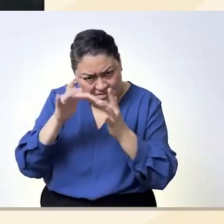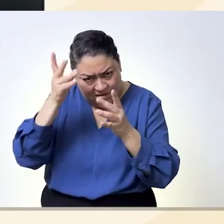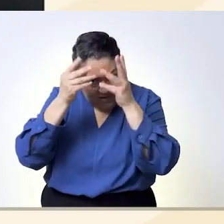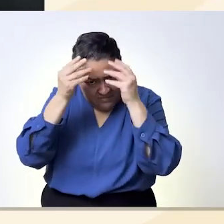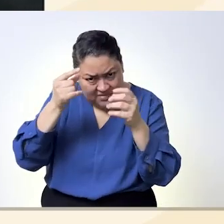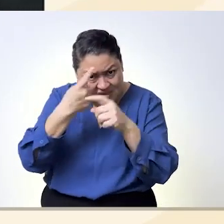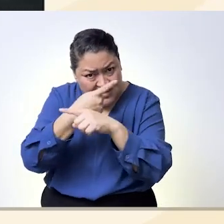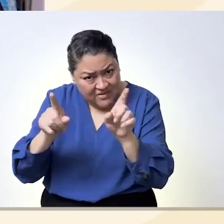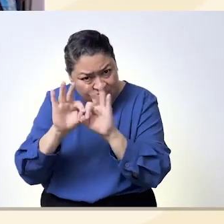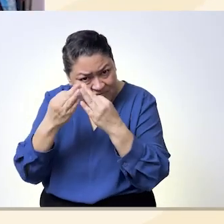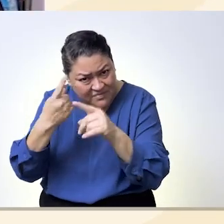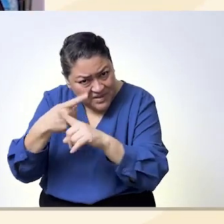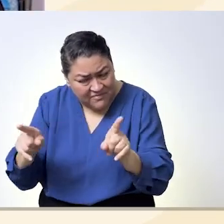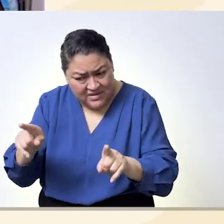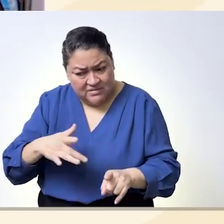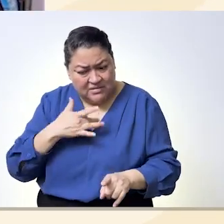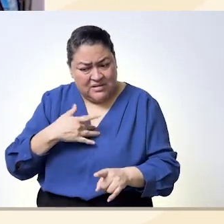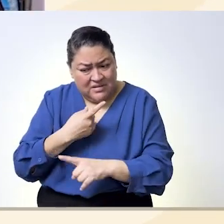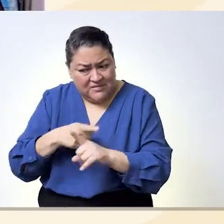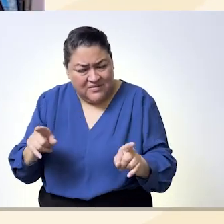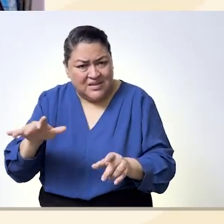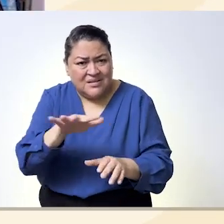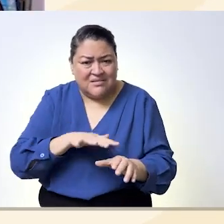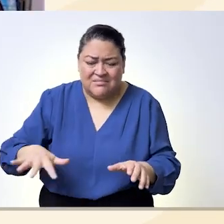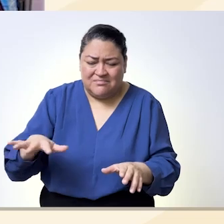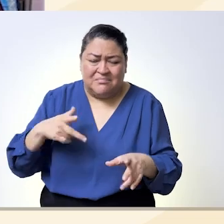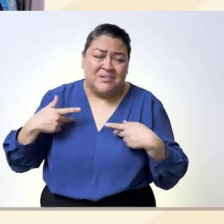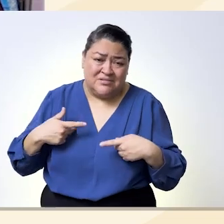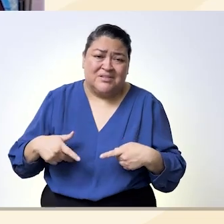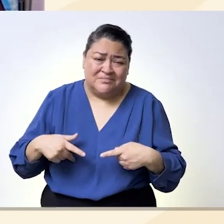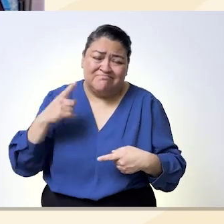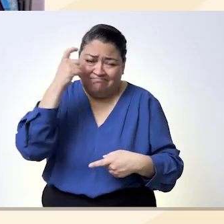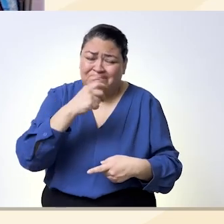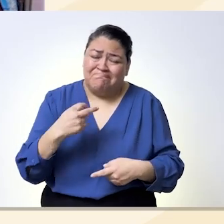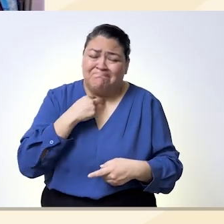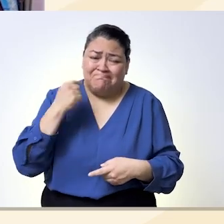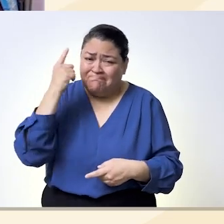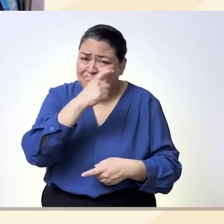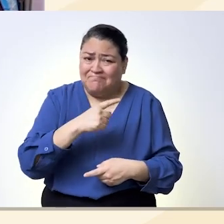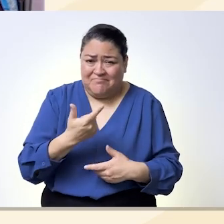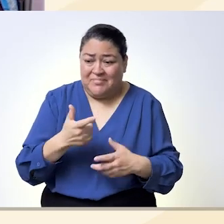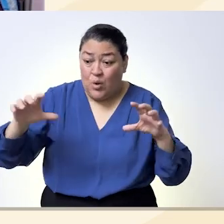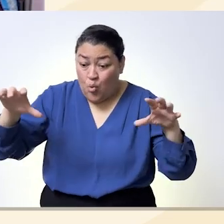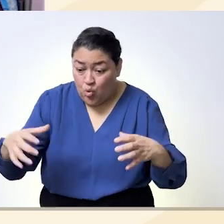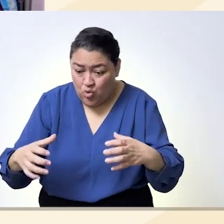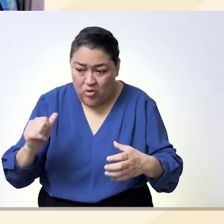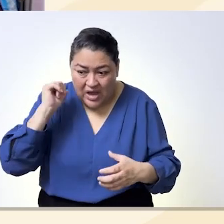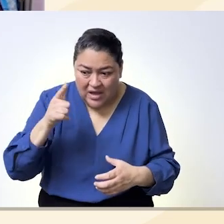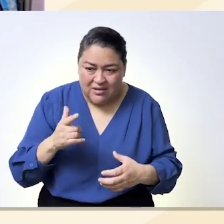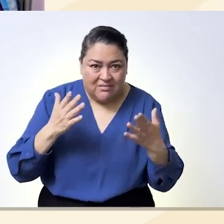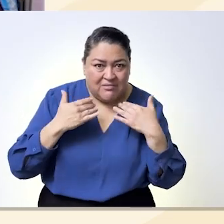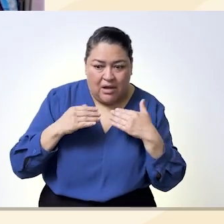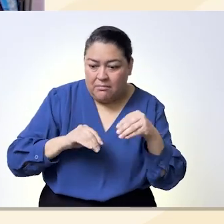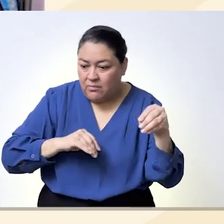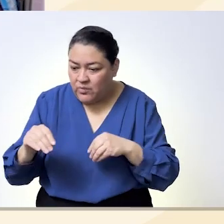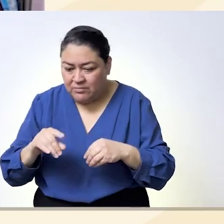lugar muy precario, ¿no? Entonces, como movilización creo que no, pero la falta de movilización de la gente que sí está a cargo